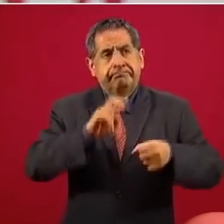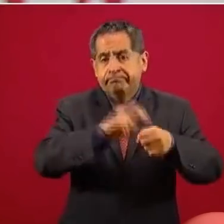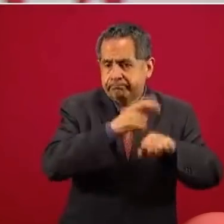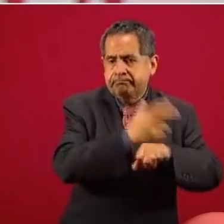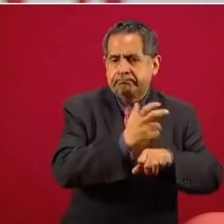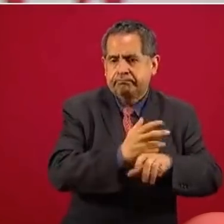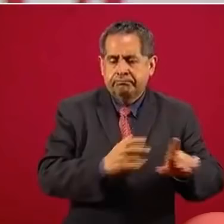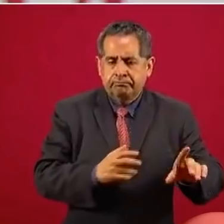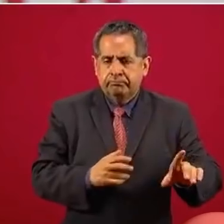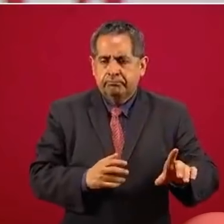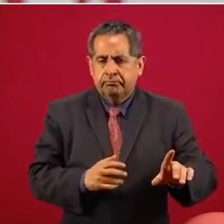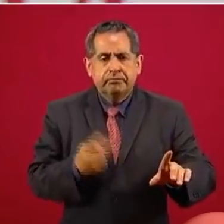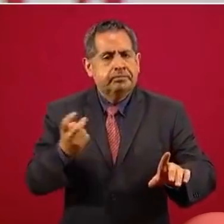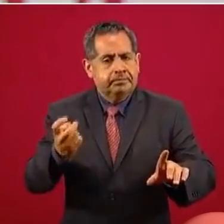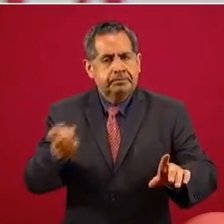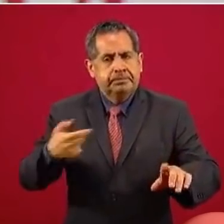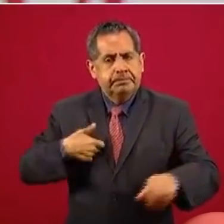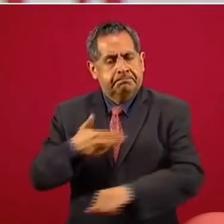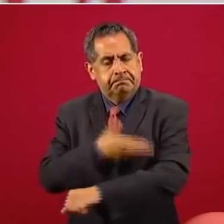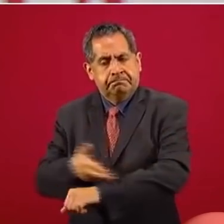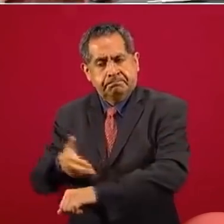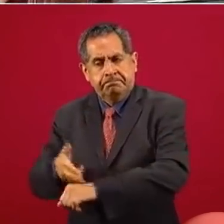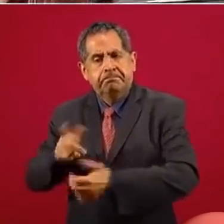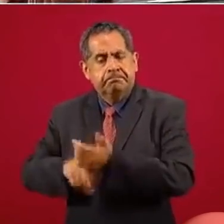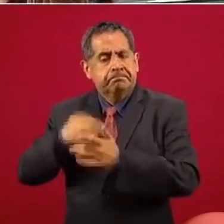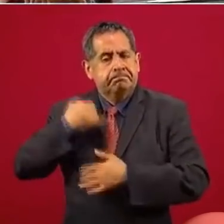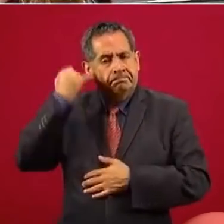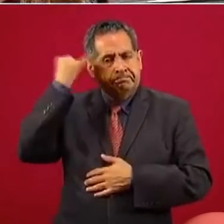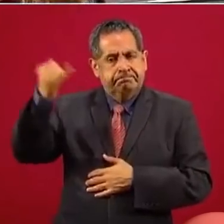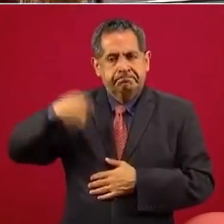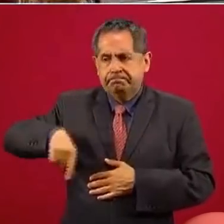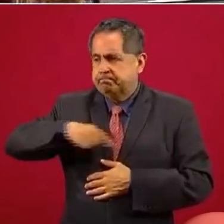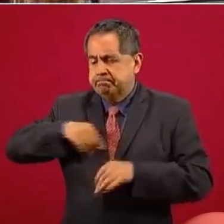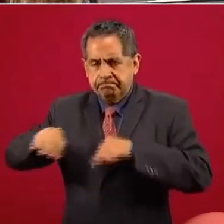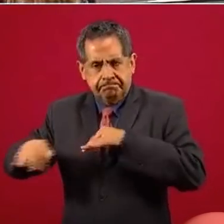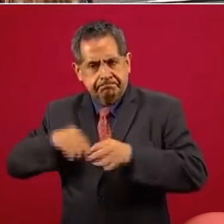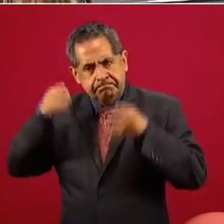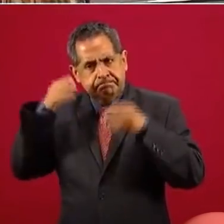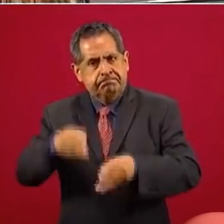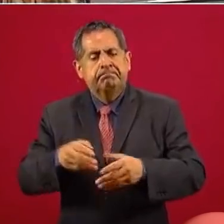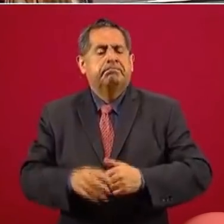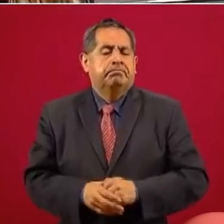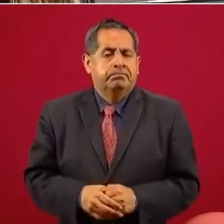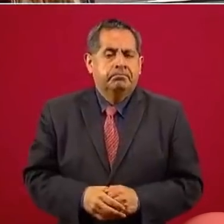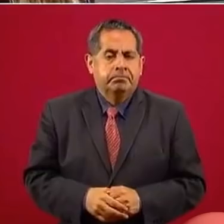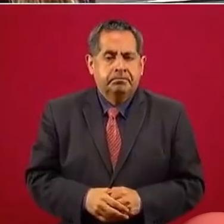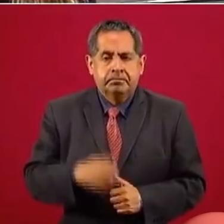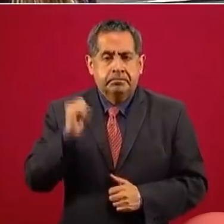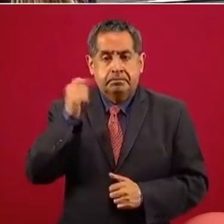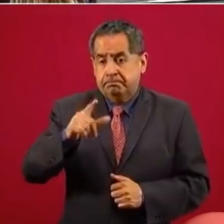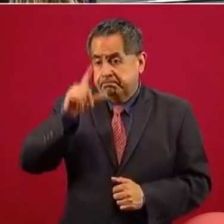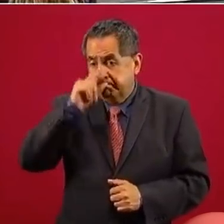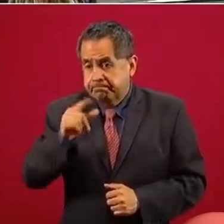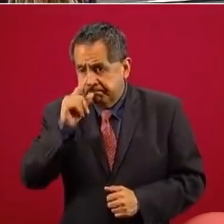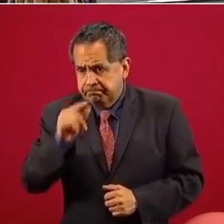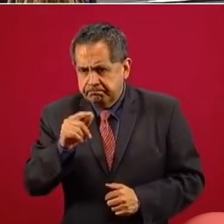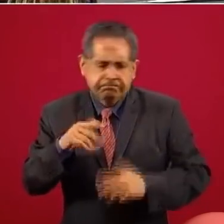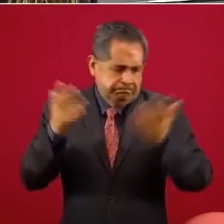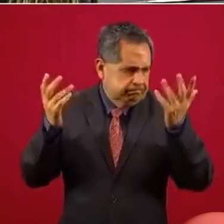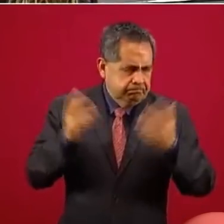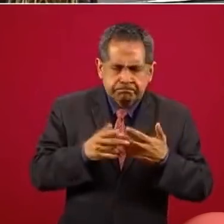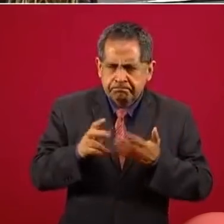Y eso es lo que estamos haciendo. Esa es la filosofía del trabajo que tenemos que llevar a cabo. Y si hay alguna falla, pues la tenemos que corregir de